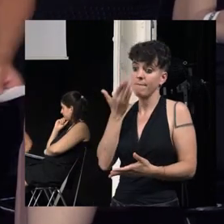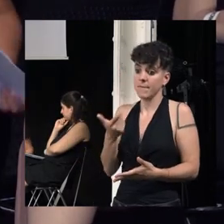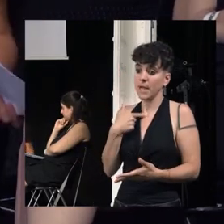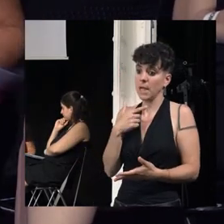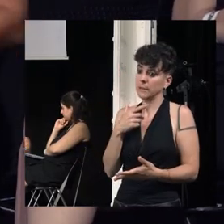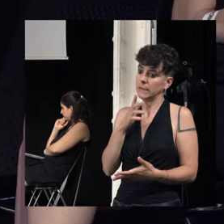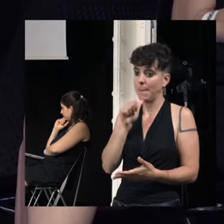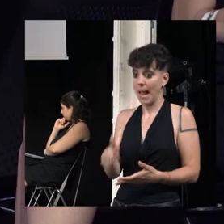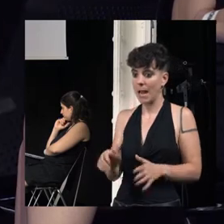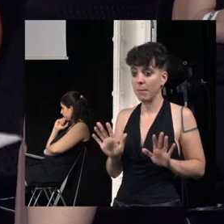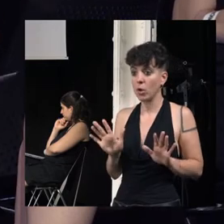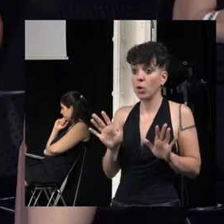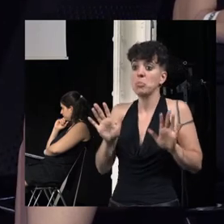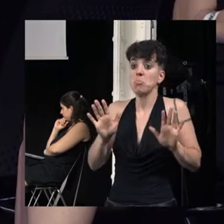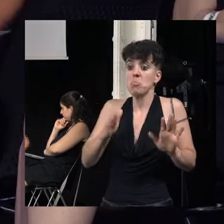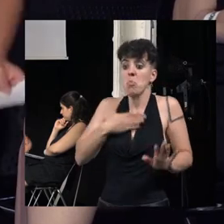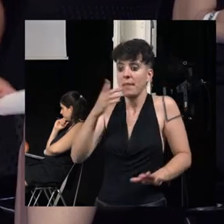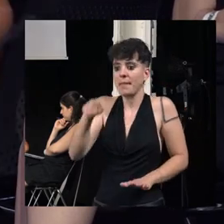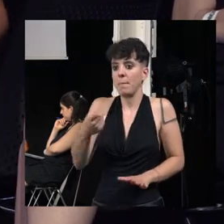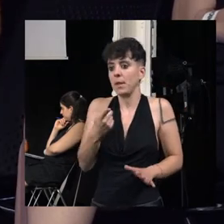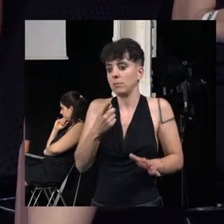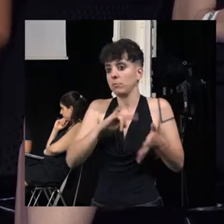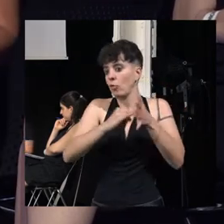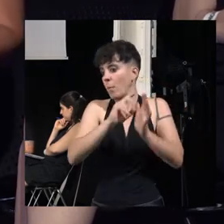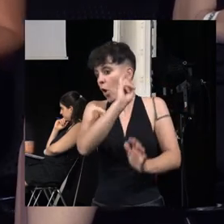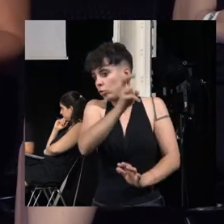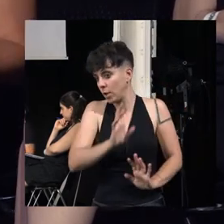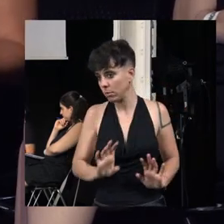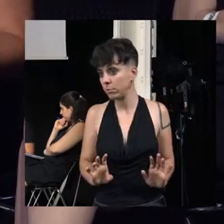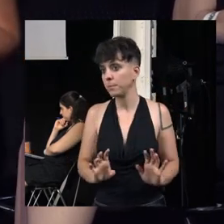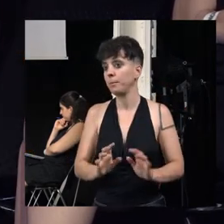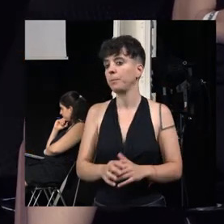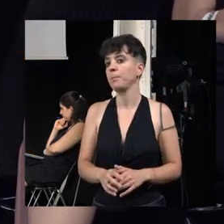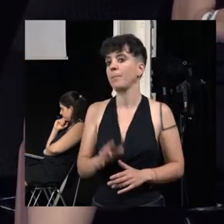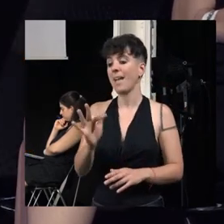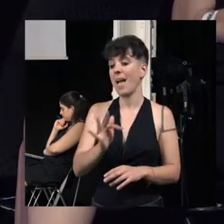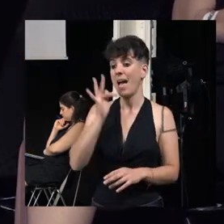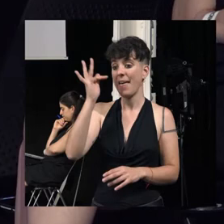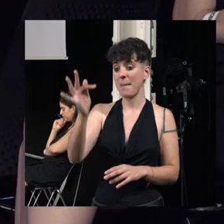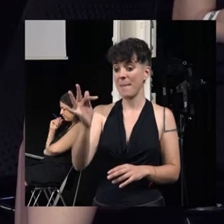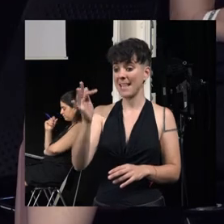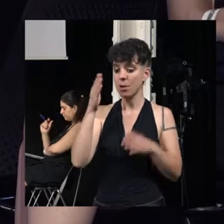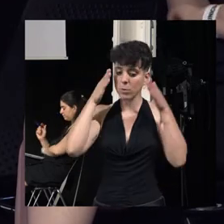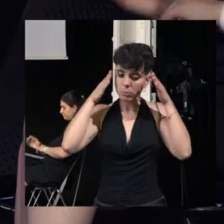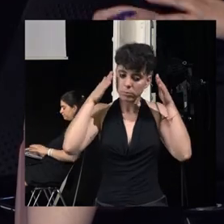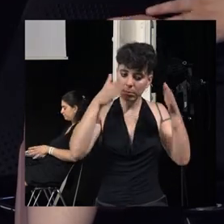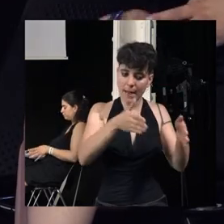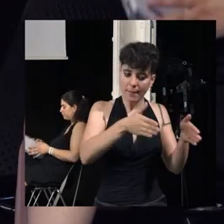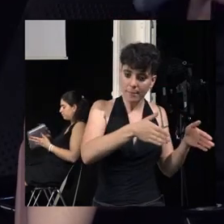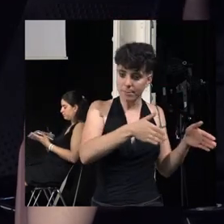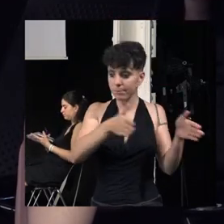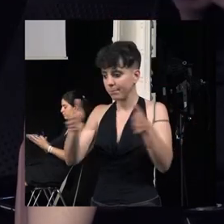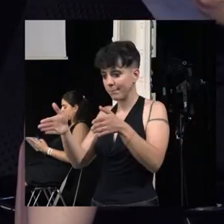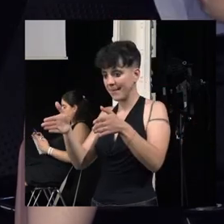igual también puede ser que se nos venga de otra manera, ¿no? Además, el descentrar la mirada que sitúa las